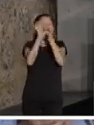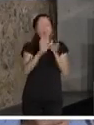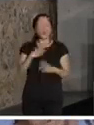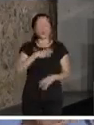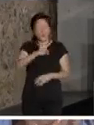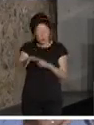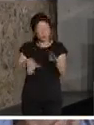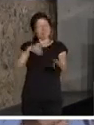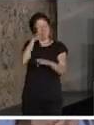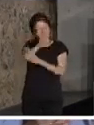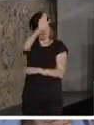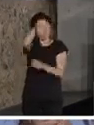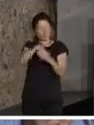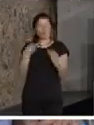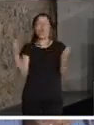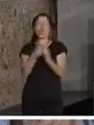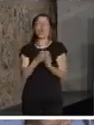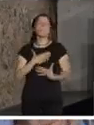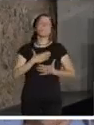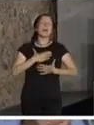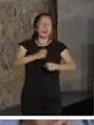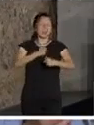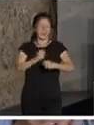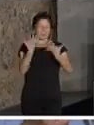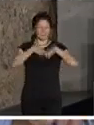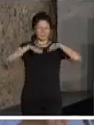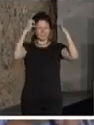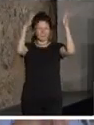podemos ir a votar con valentía